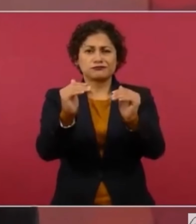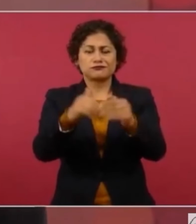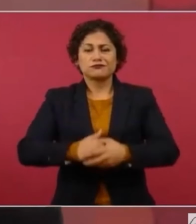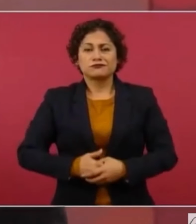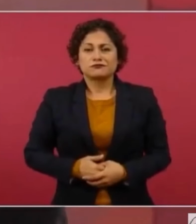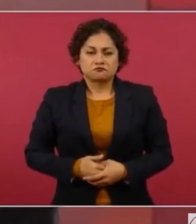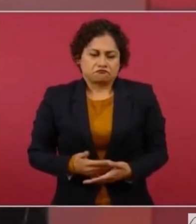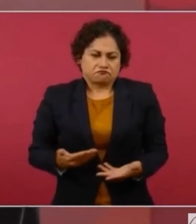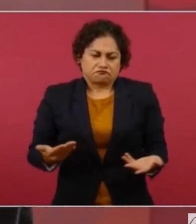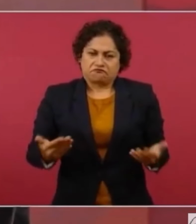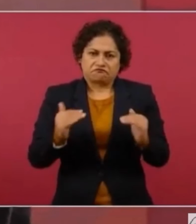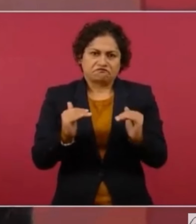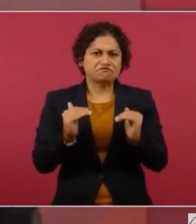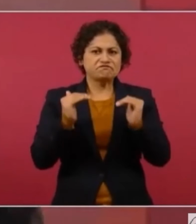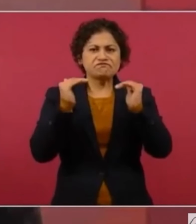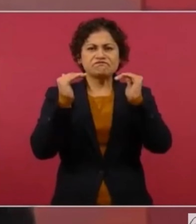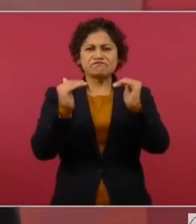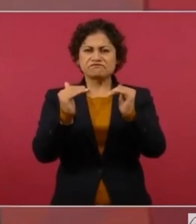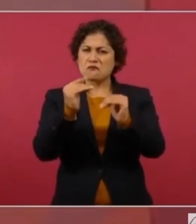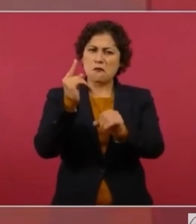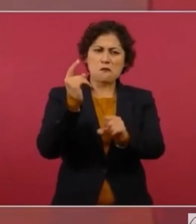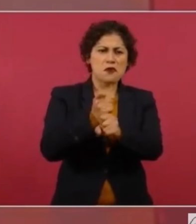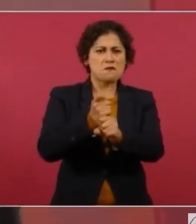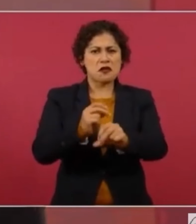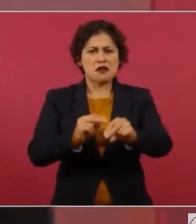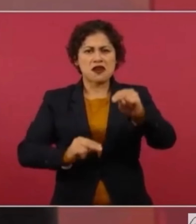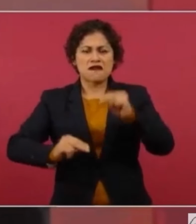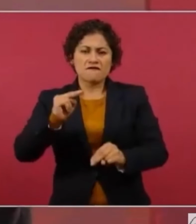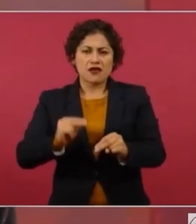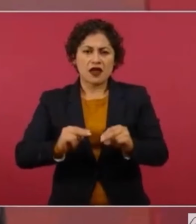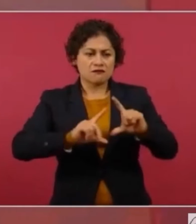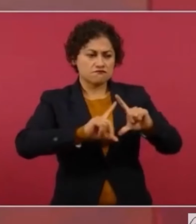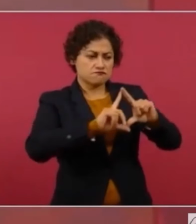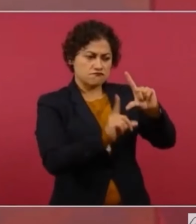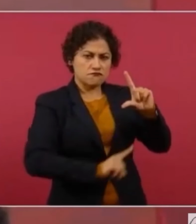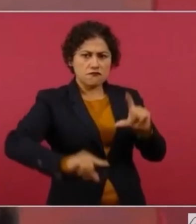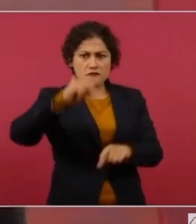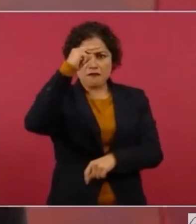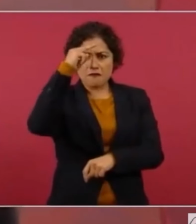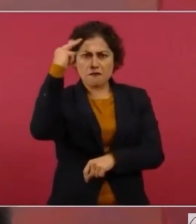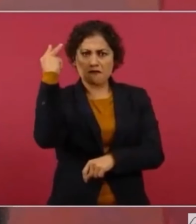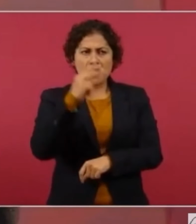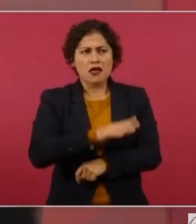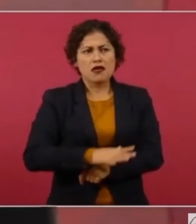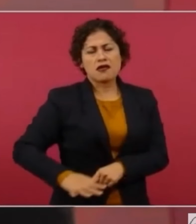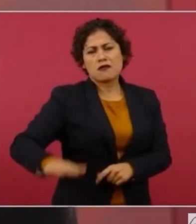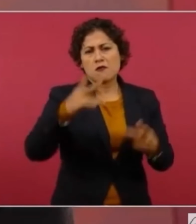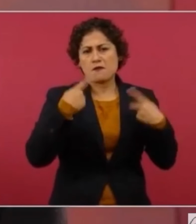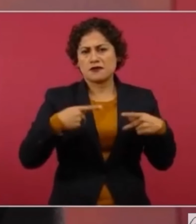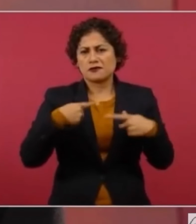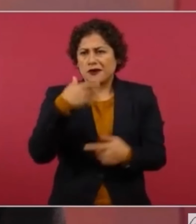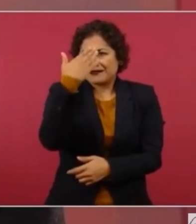de primer orden, un pueblo de lo más politizado del mundo.